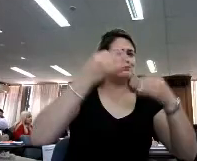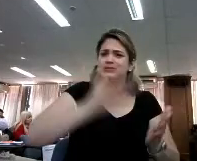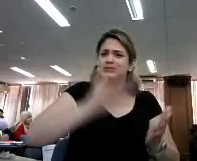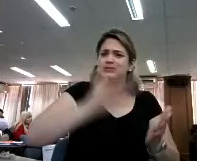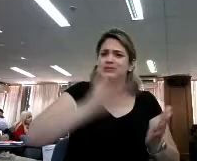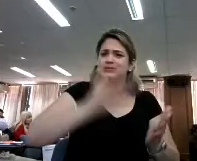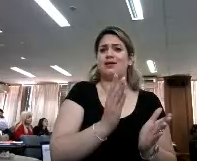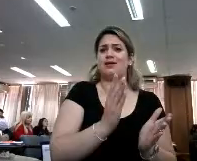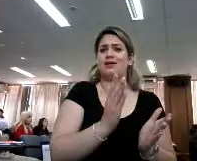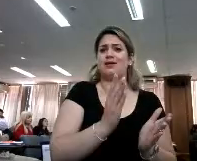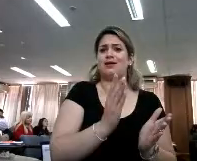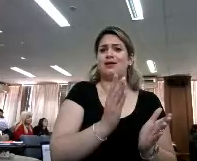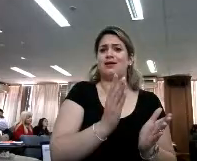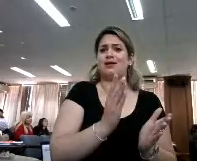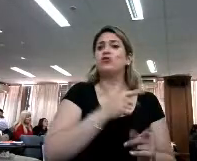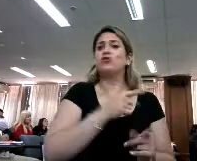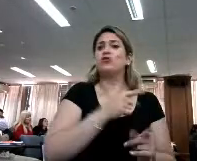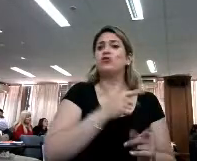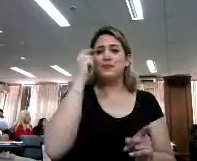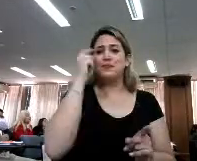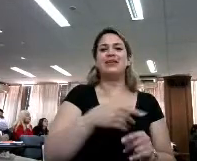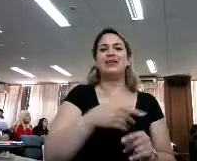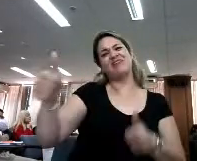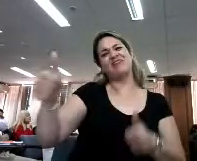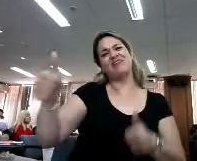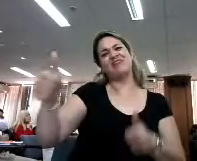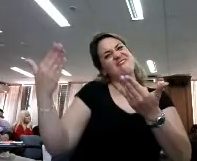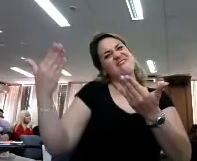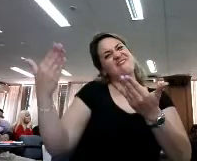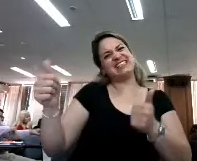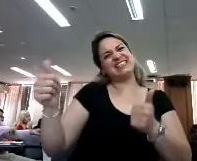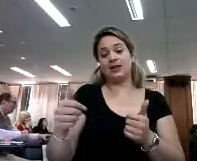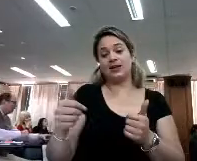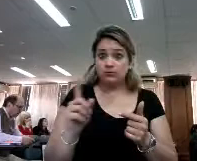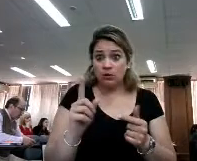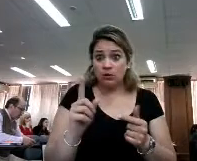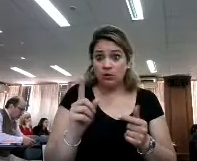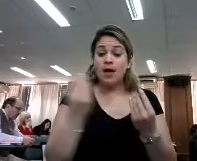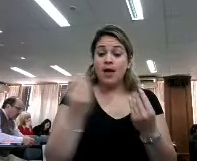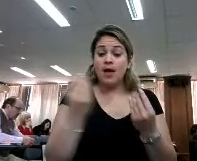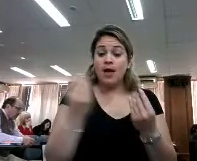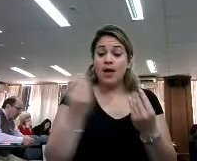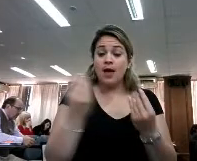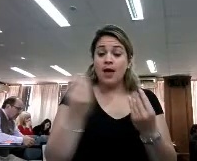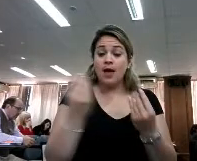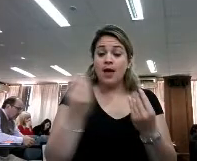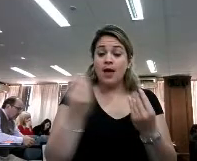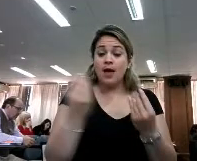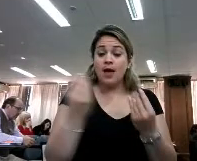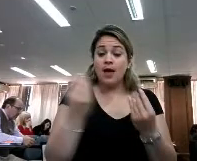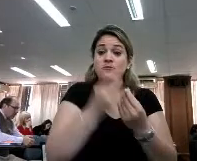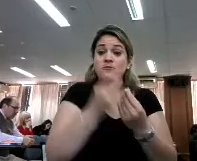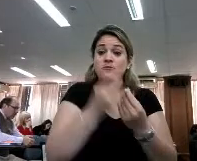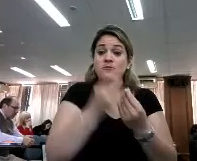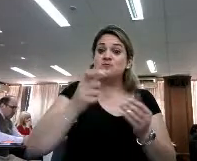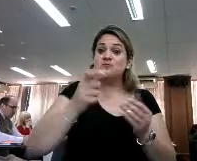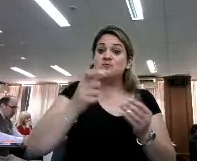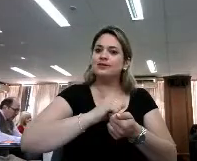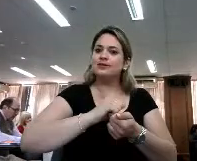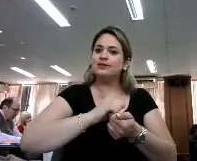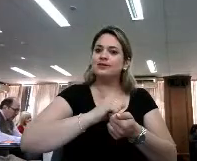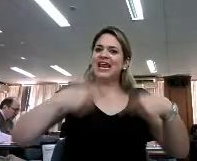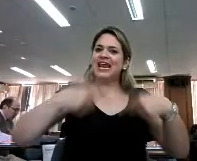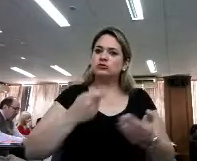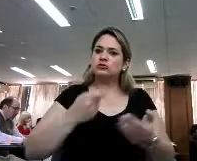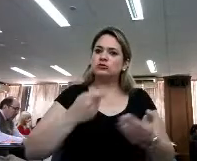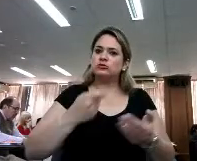creo para que me den una palmadita en la espalda. Los editores que teníamos ahora no están invirtiendo recursos para